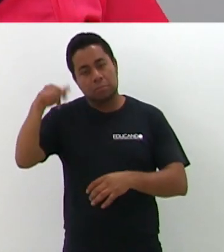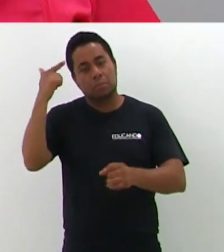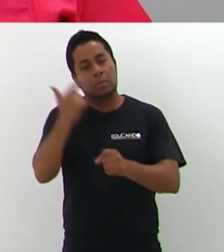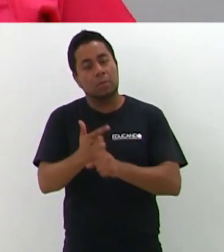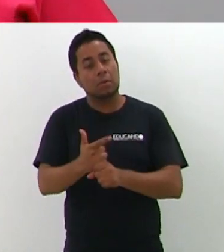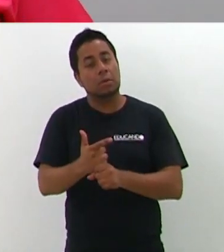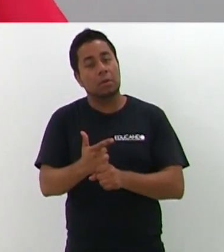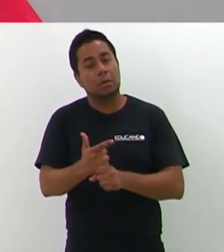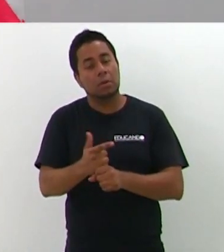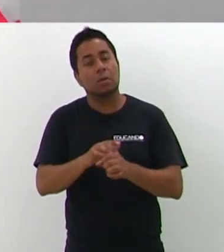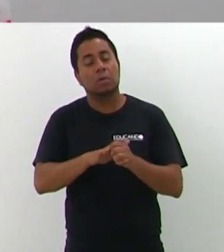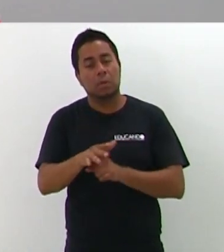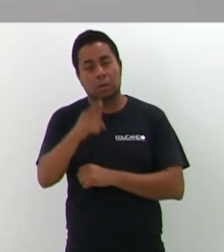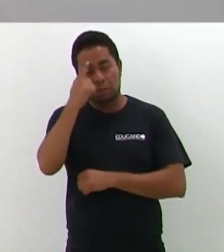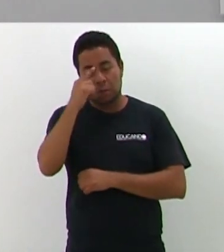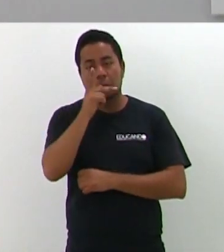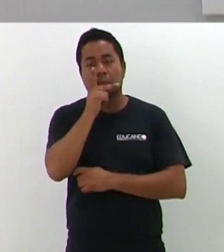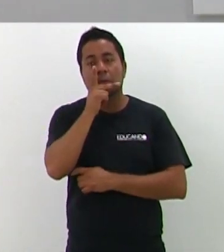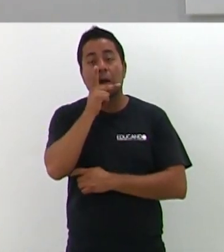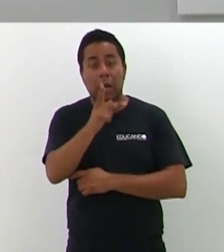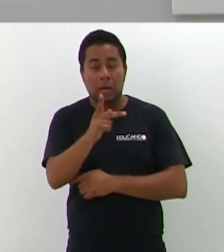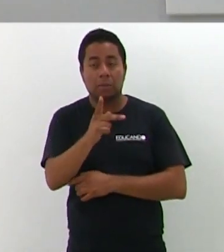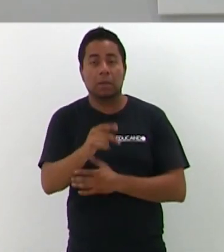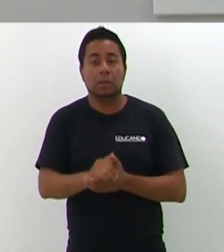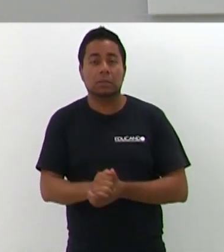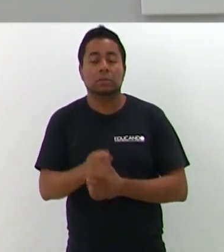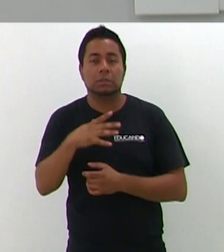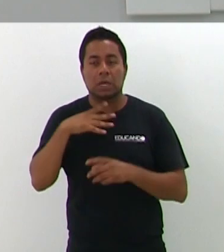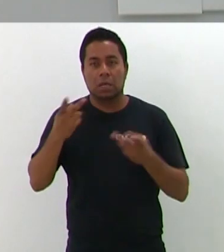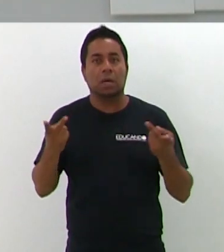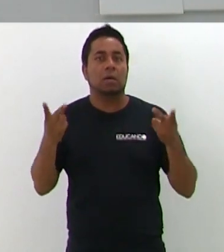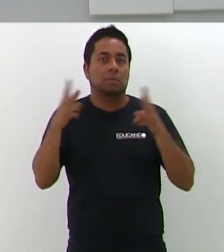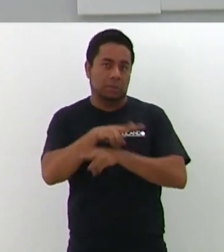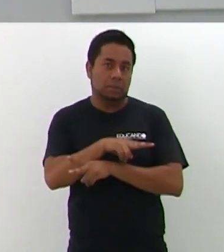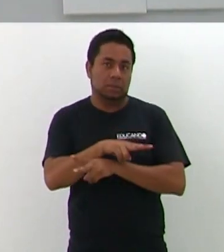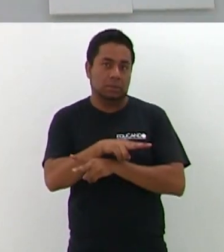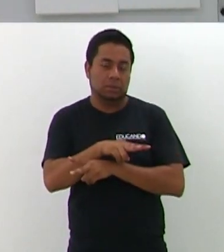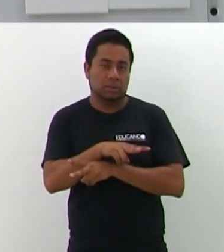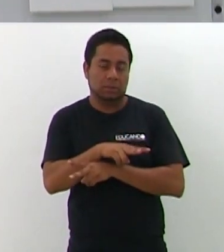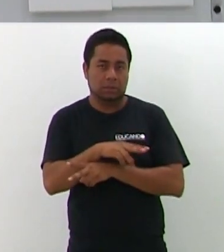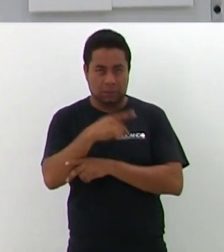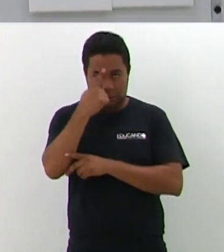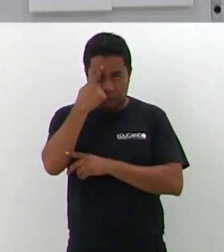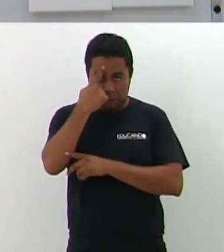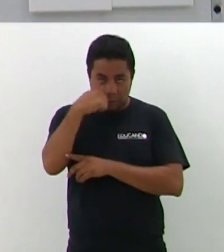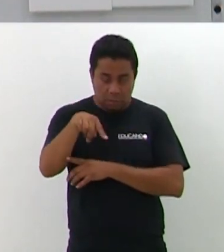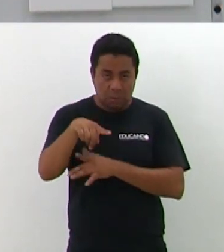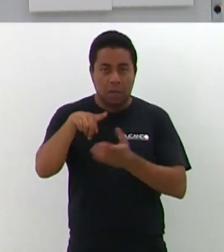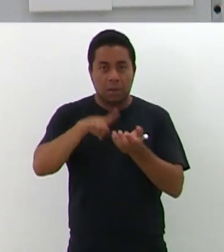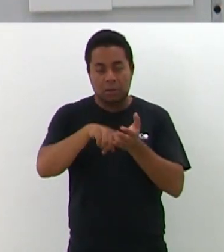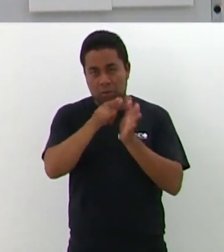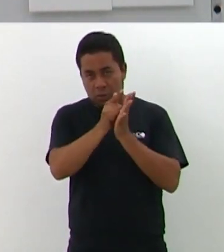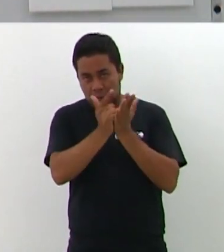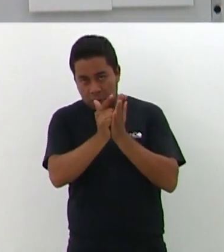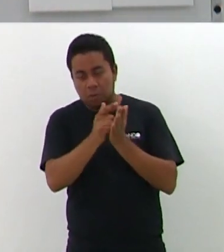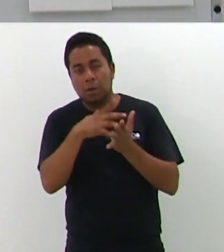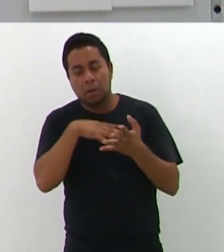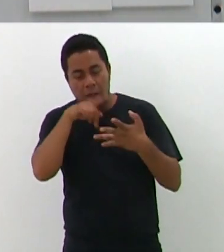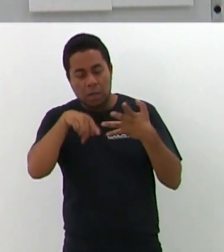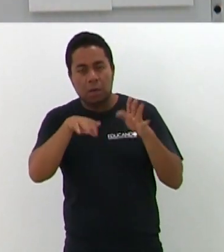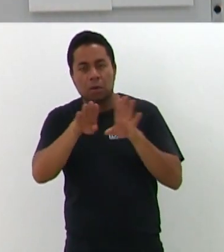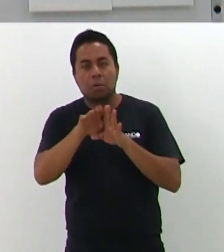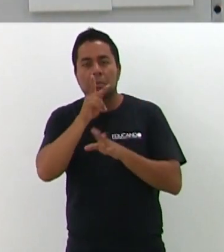identifiquemos las palabras que son contrarias. En nuestro libro aparecen